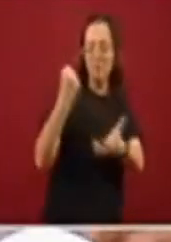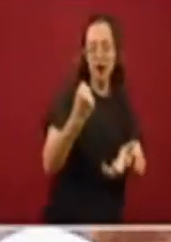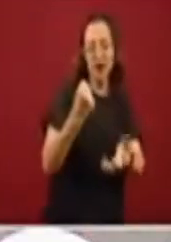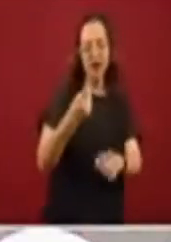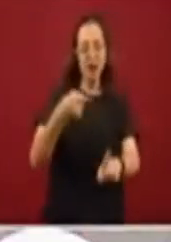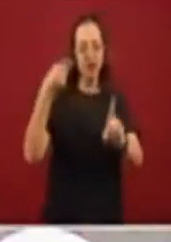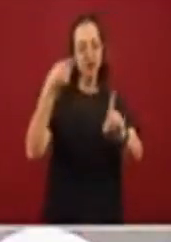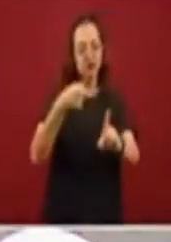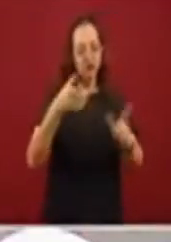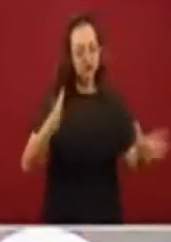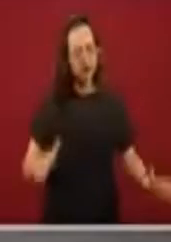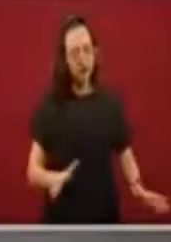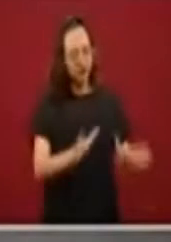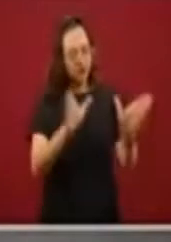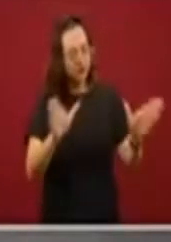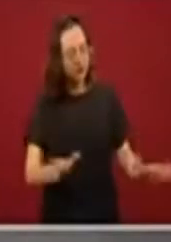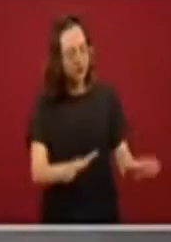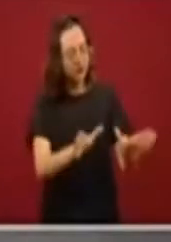propósito.